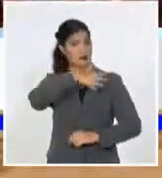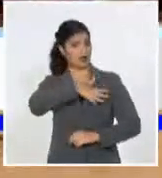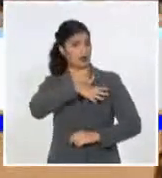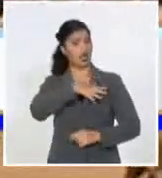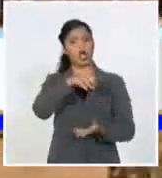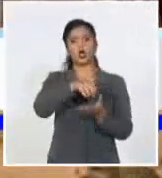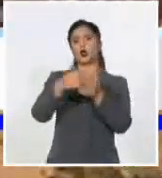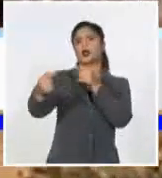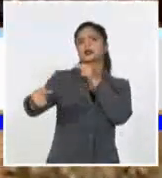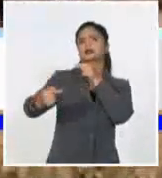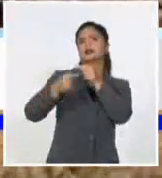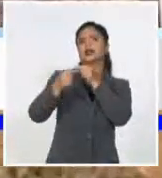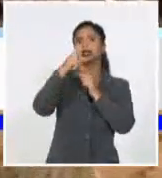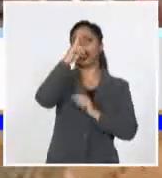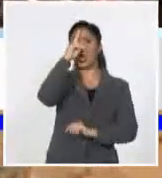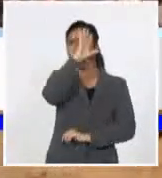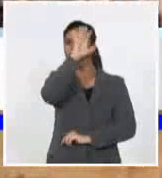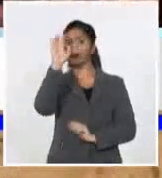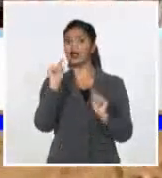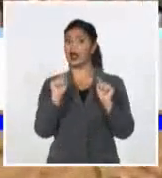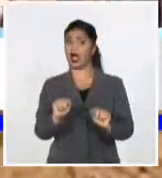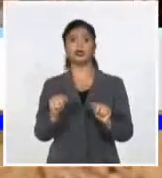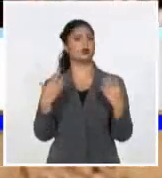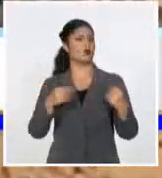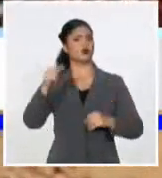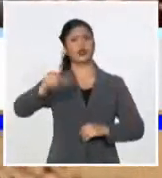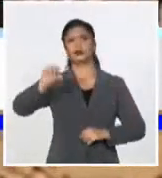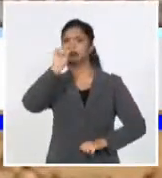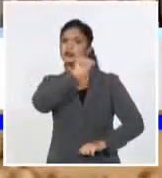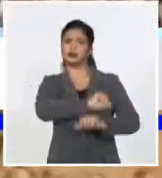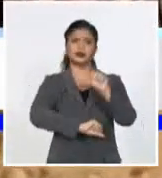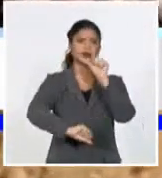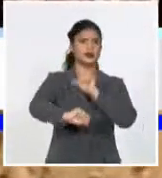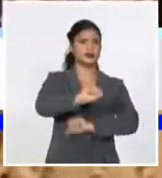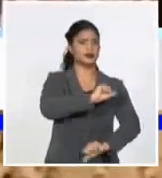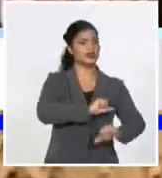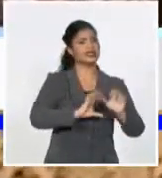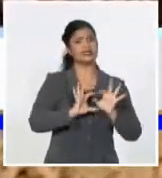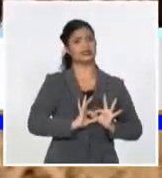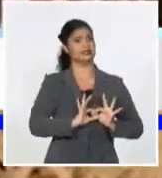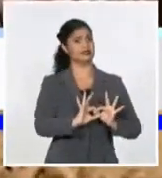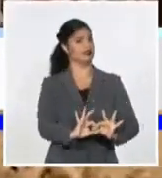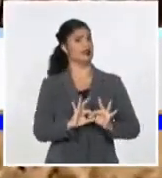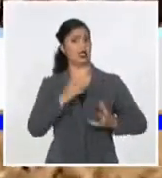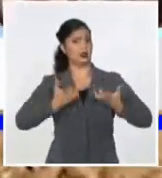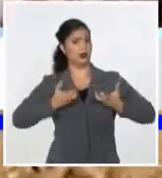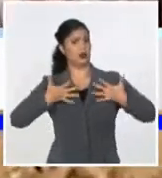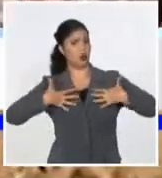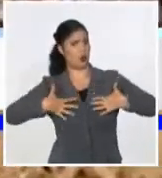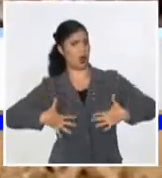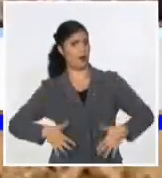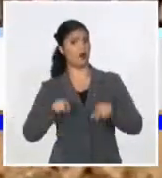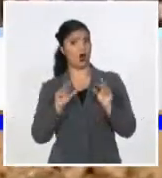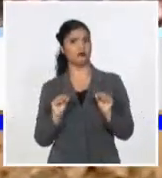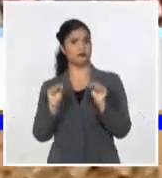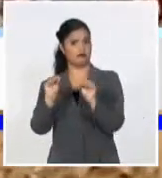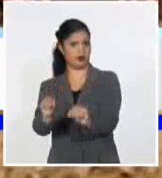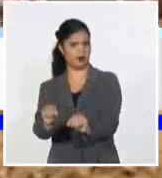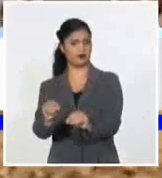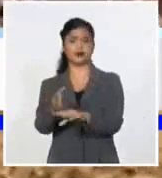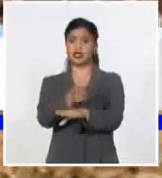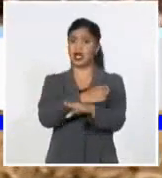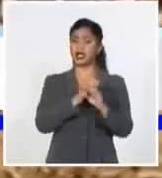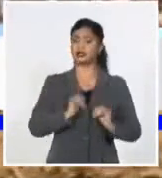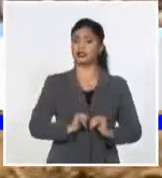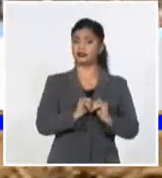al hospital El Quds, donde hay cientos de heridos y miles de refugiados. Horas antes, el Comité Internacional de la Cruz Roja condenó el ataque contra